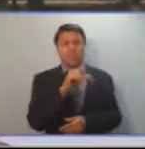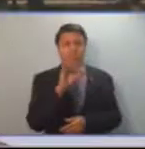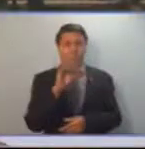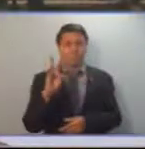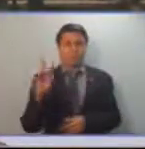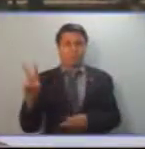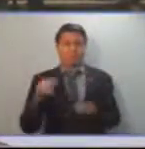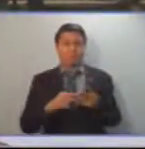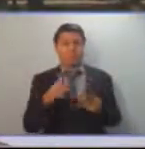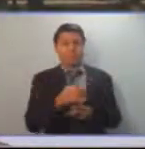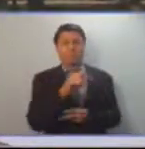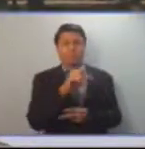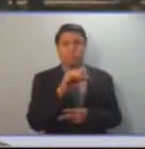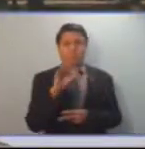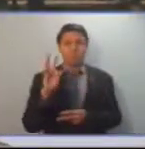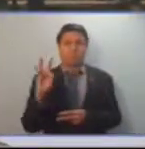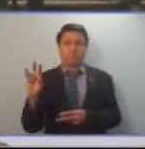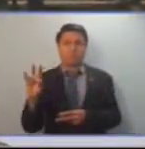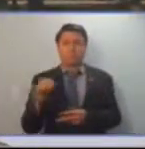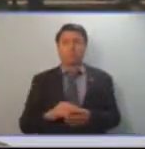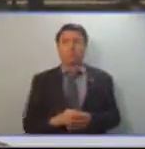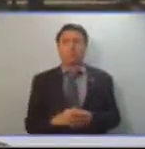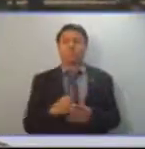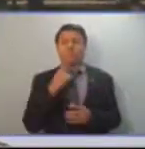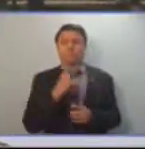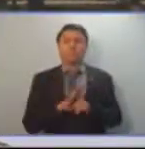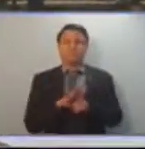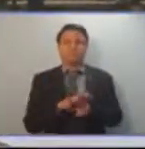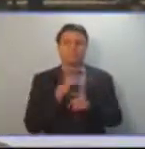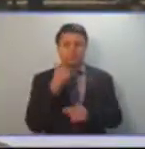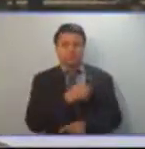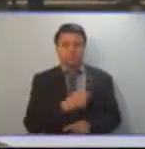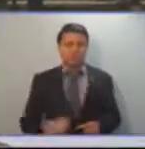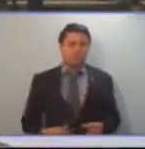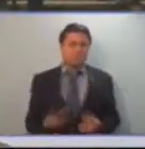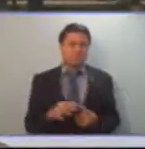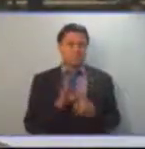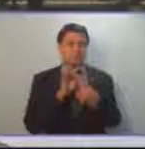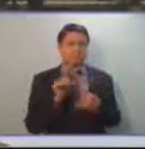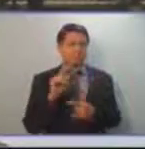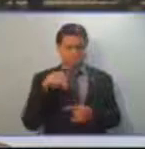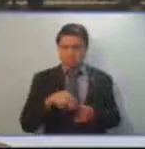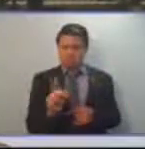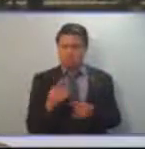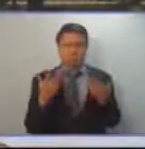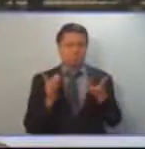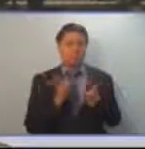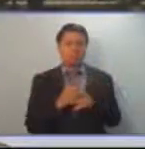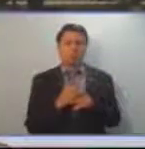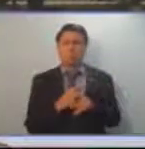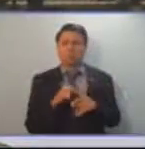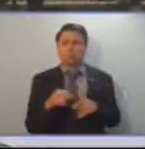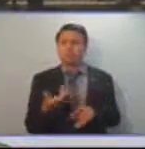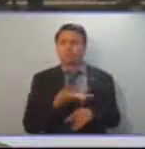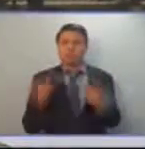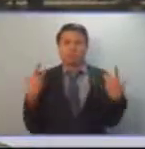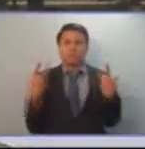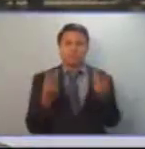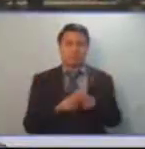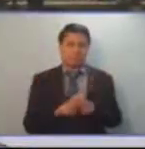el 77, se imponían a los presidentes. Hoy no, hoy tenemos una